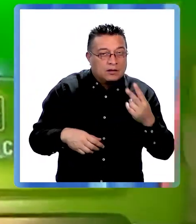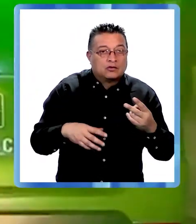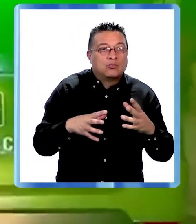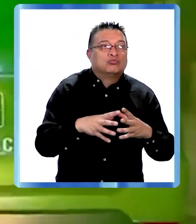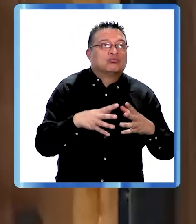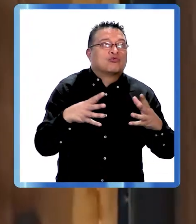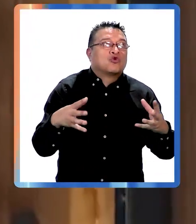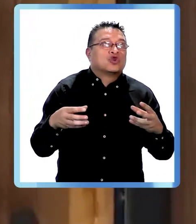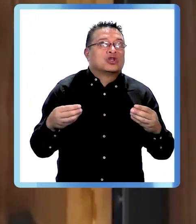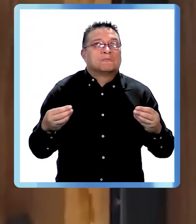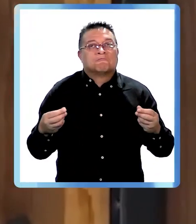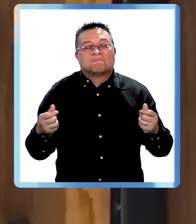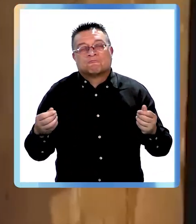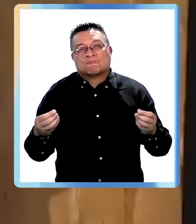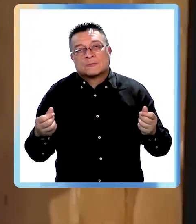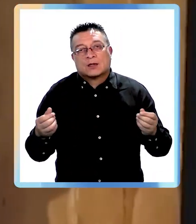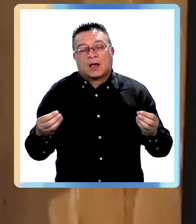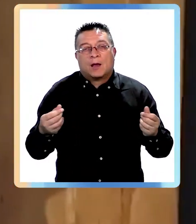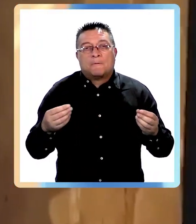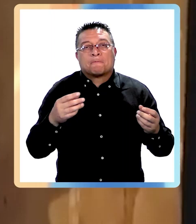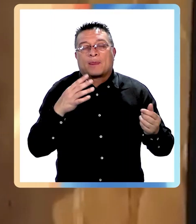muy